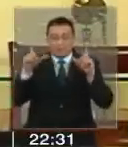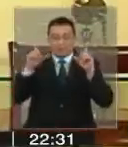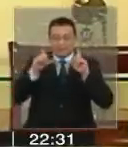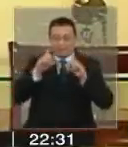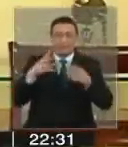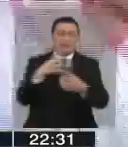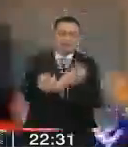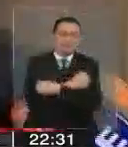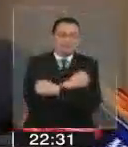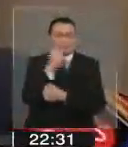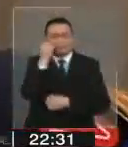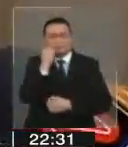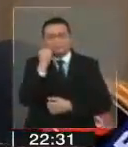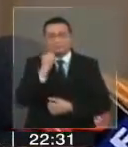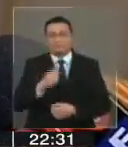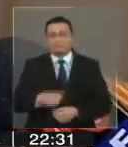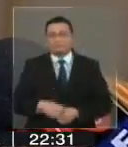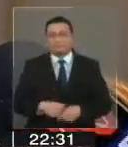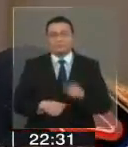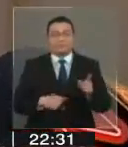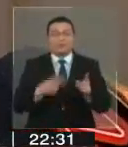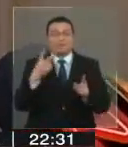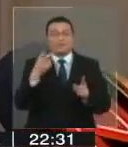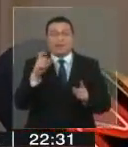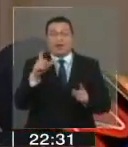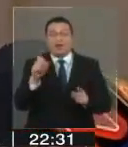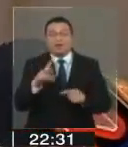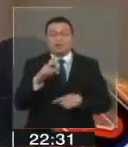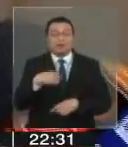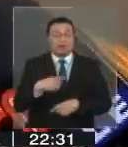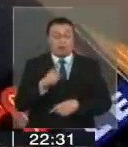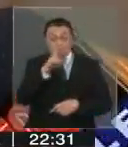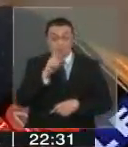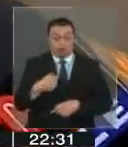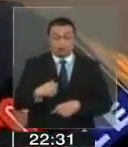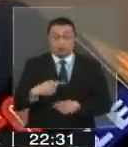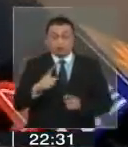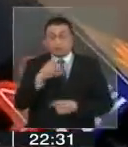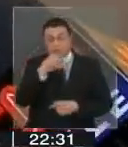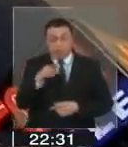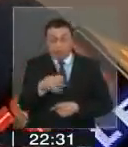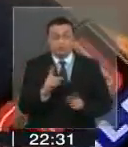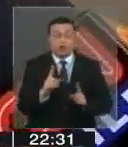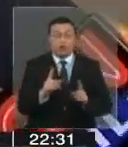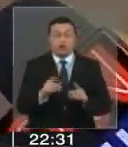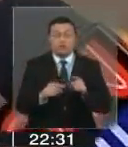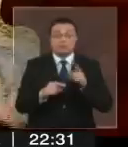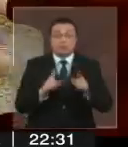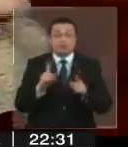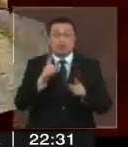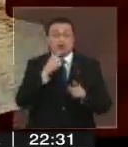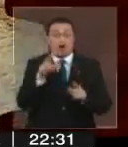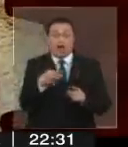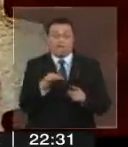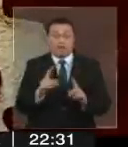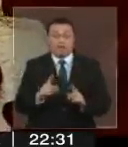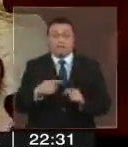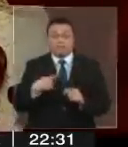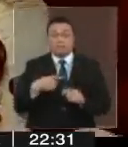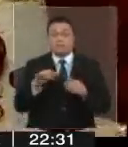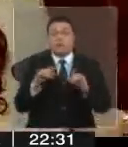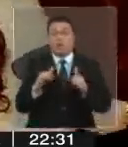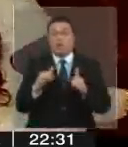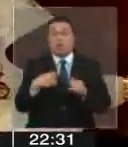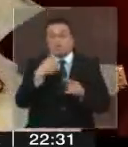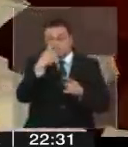la abraza, la quiere. La Vale no es como yo, así que hablo, no. La Vale no habla. Jugamos con